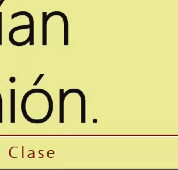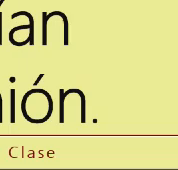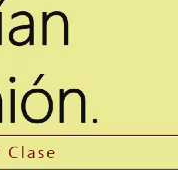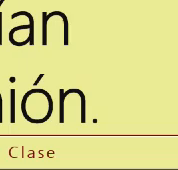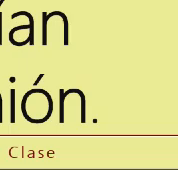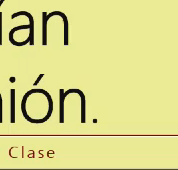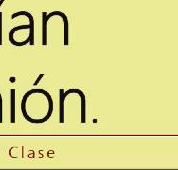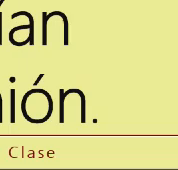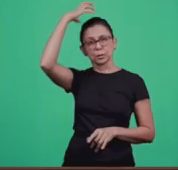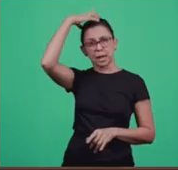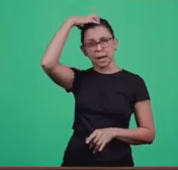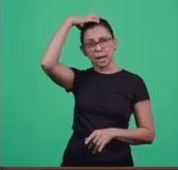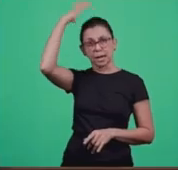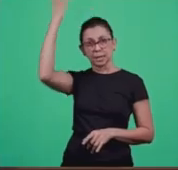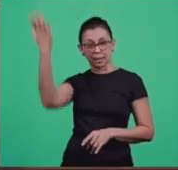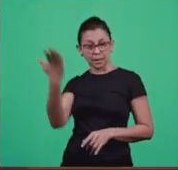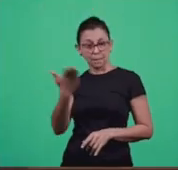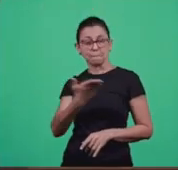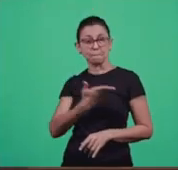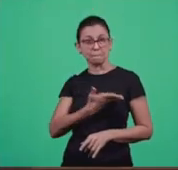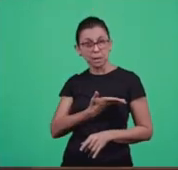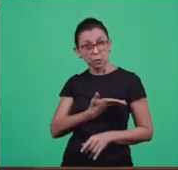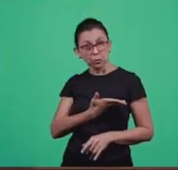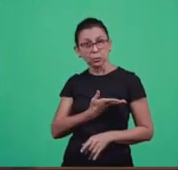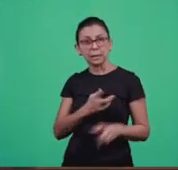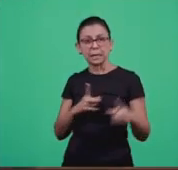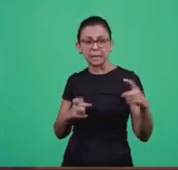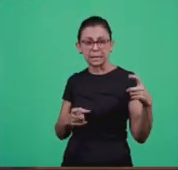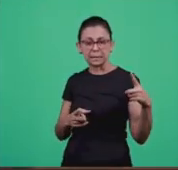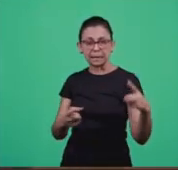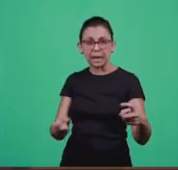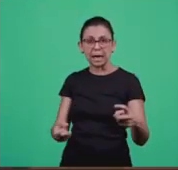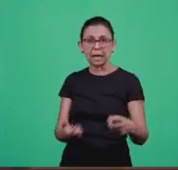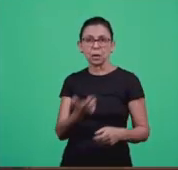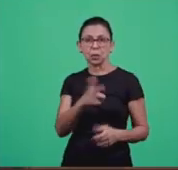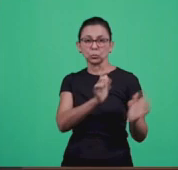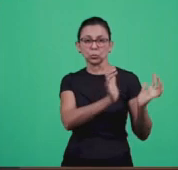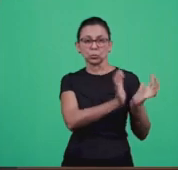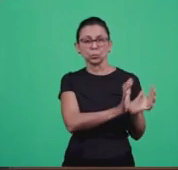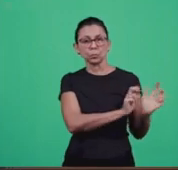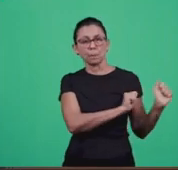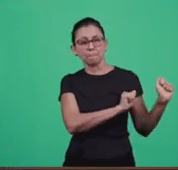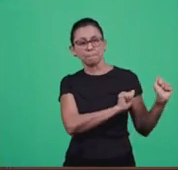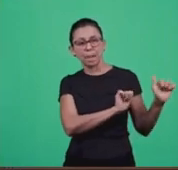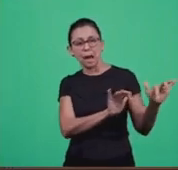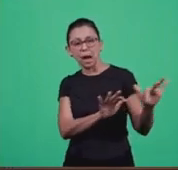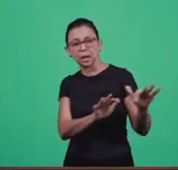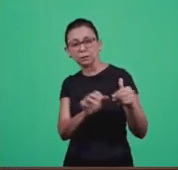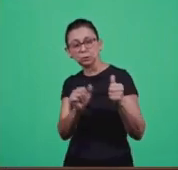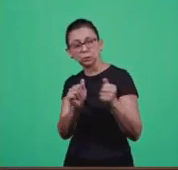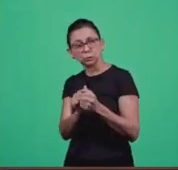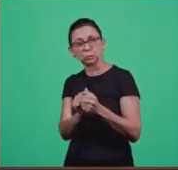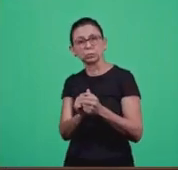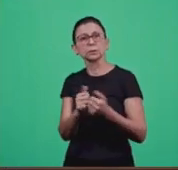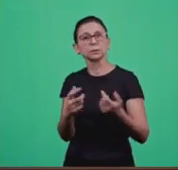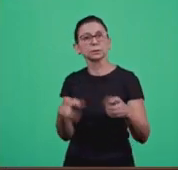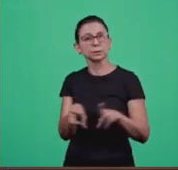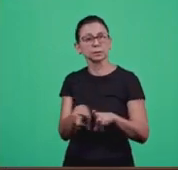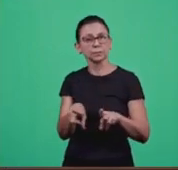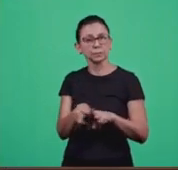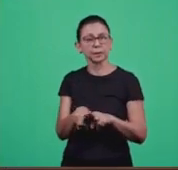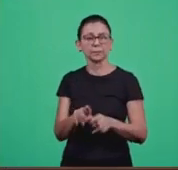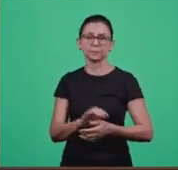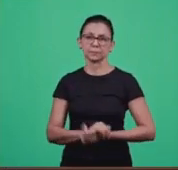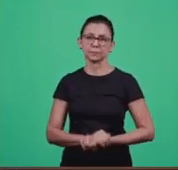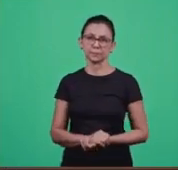Entonces cuando los reyes hacían esas alianzas en las guerras, o cuando nosotros hacemos con el Señor en nuestras luchas,